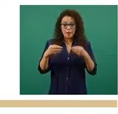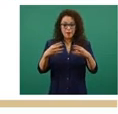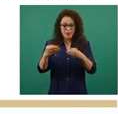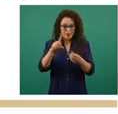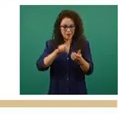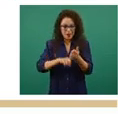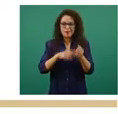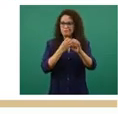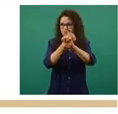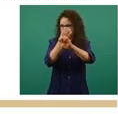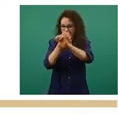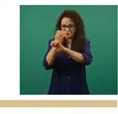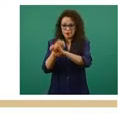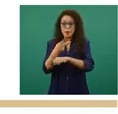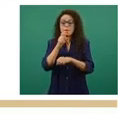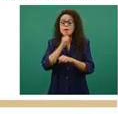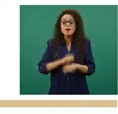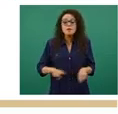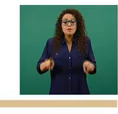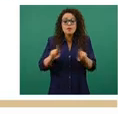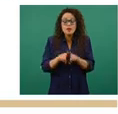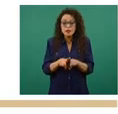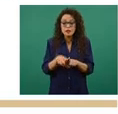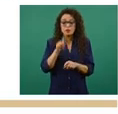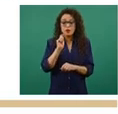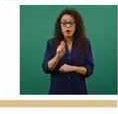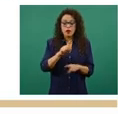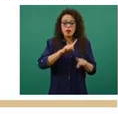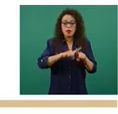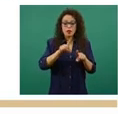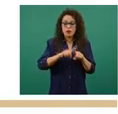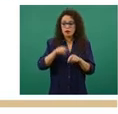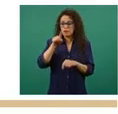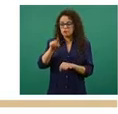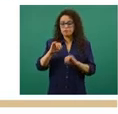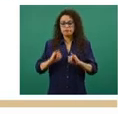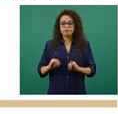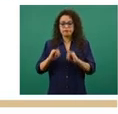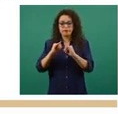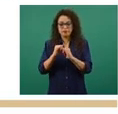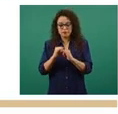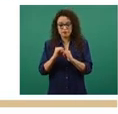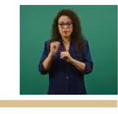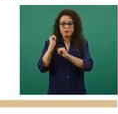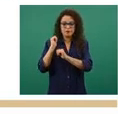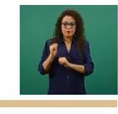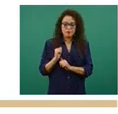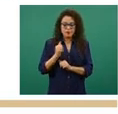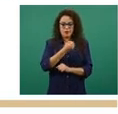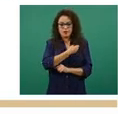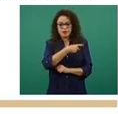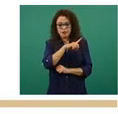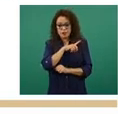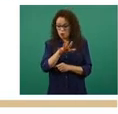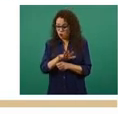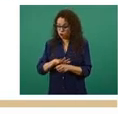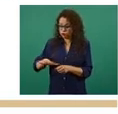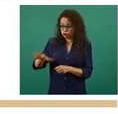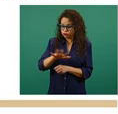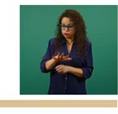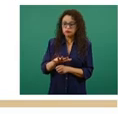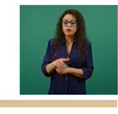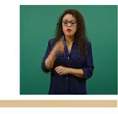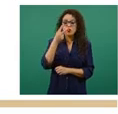nivel estatal, pero a su vez también todas las jurisdicciones sanitarias y todo el sector está representado en estas